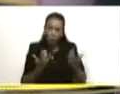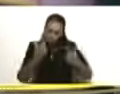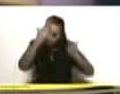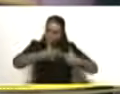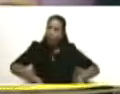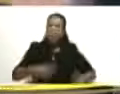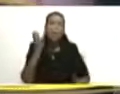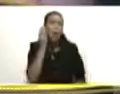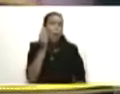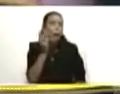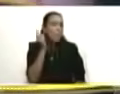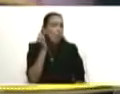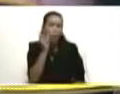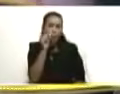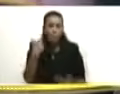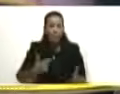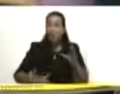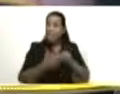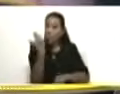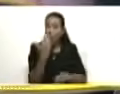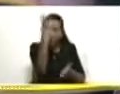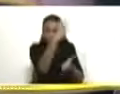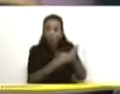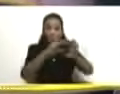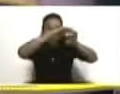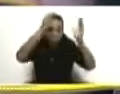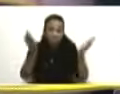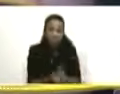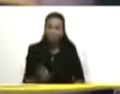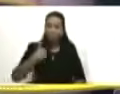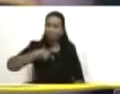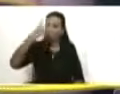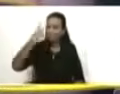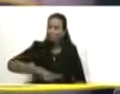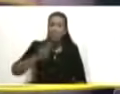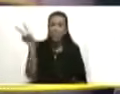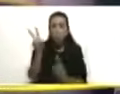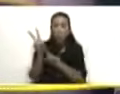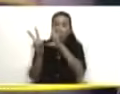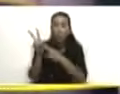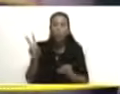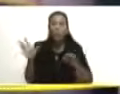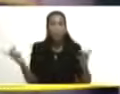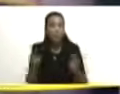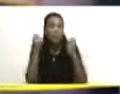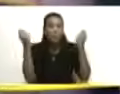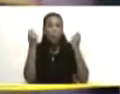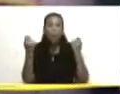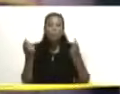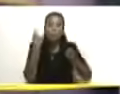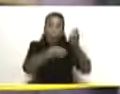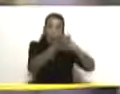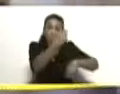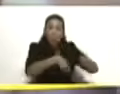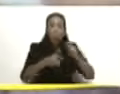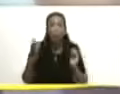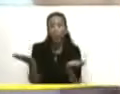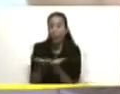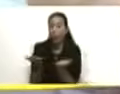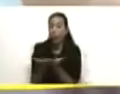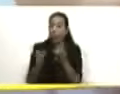las venezolanas y que se ponga de moda la ropa hecha en nuestro país a través de esta gran e importante